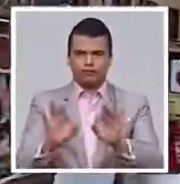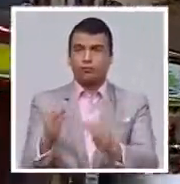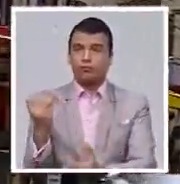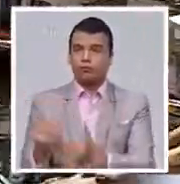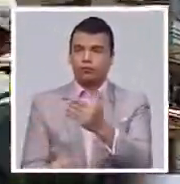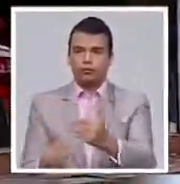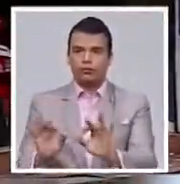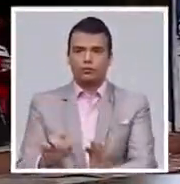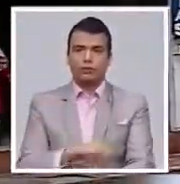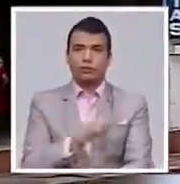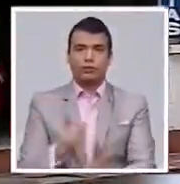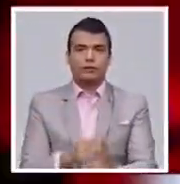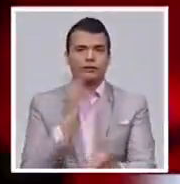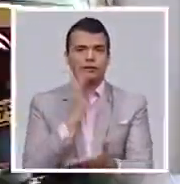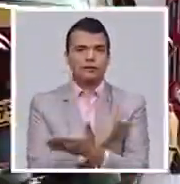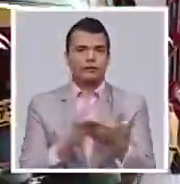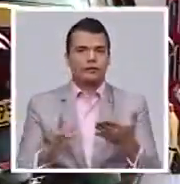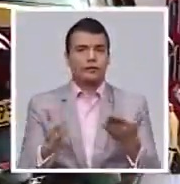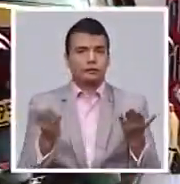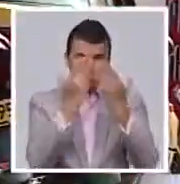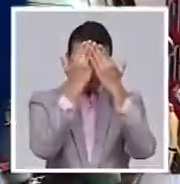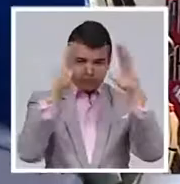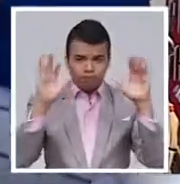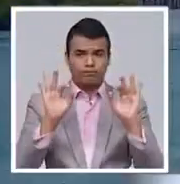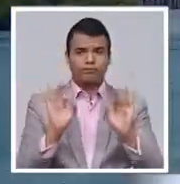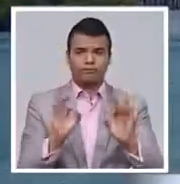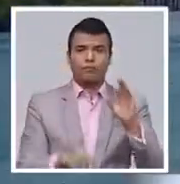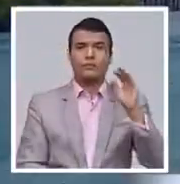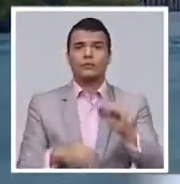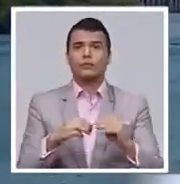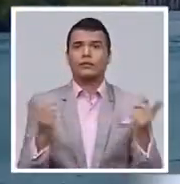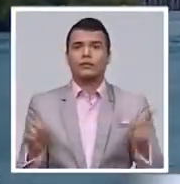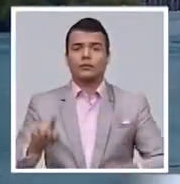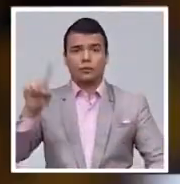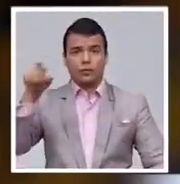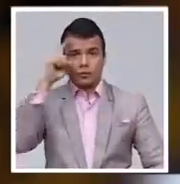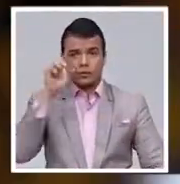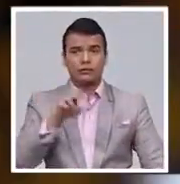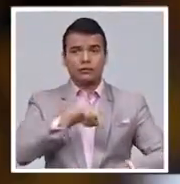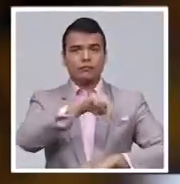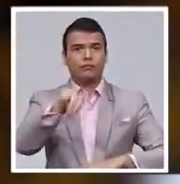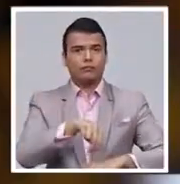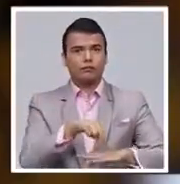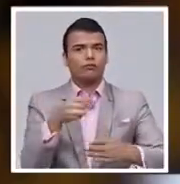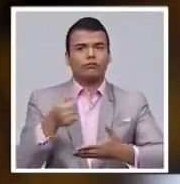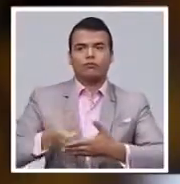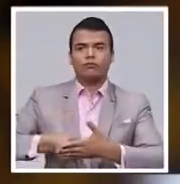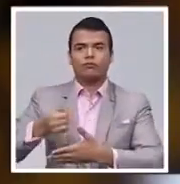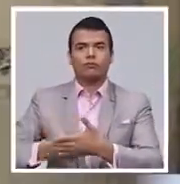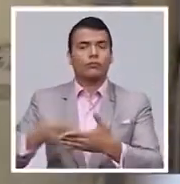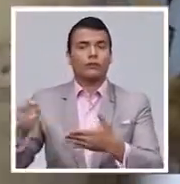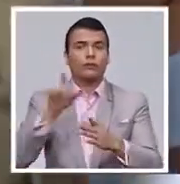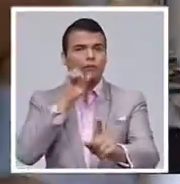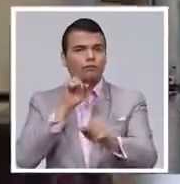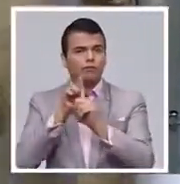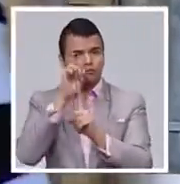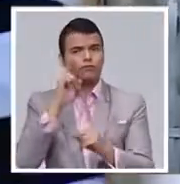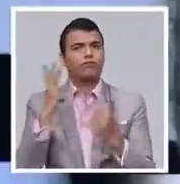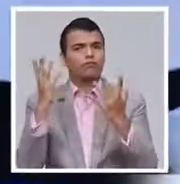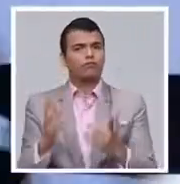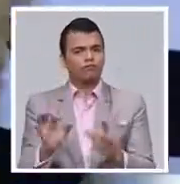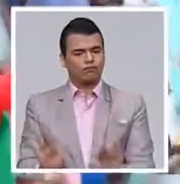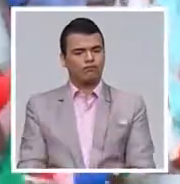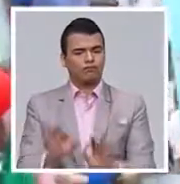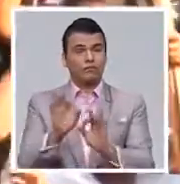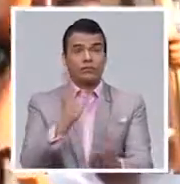de una manera transparente, democrática. También en este sentido, la gobernación de Nariño está trabajando para que se cumpla el propósito de estas elecciones sin